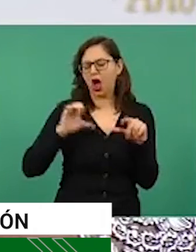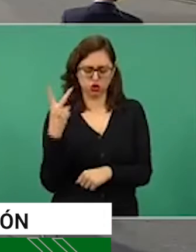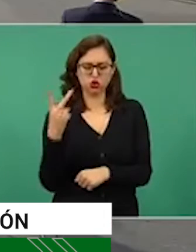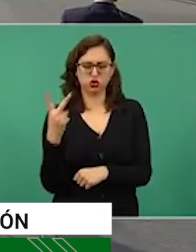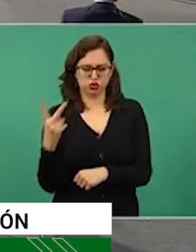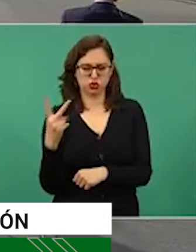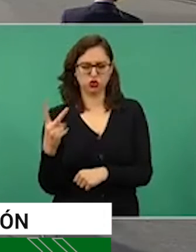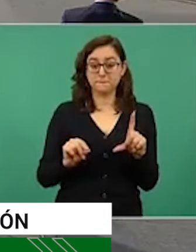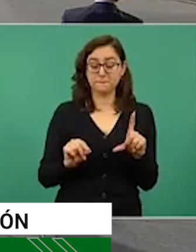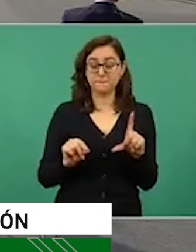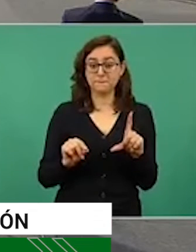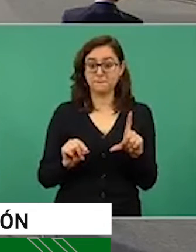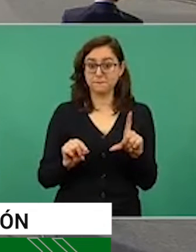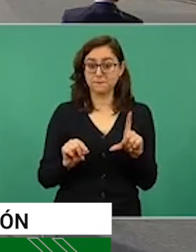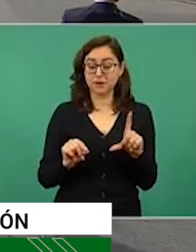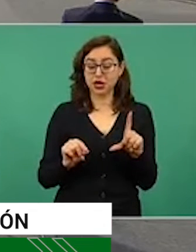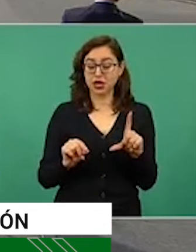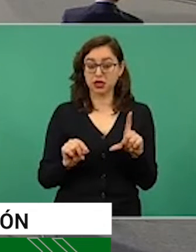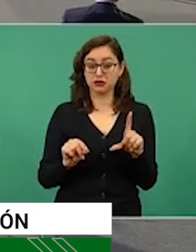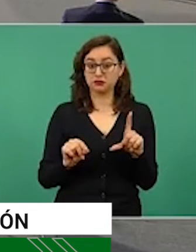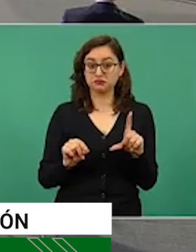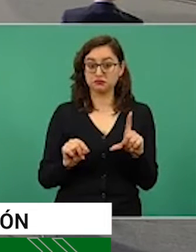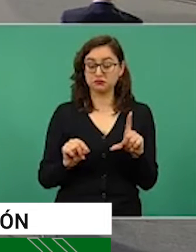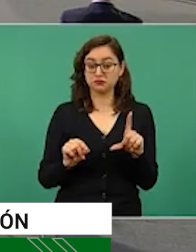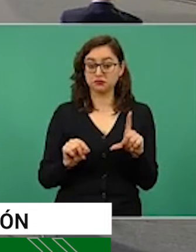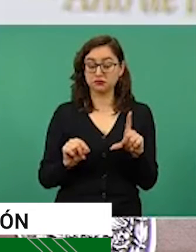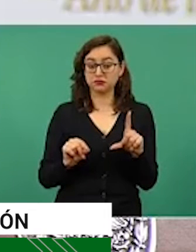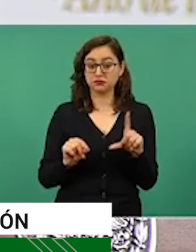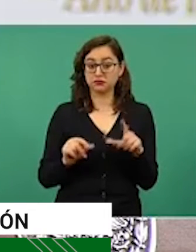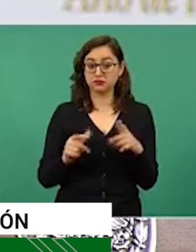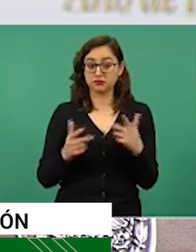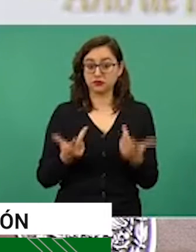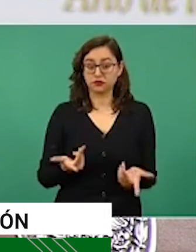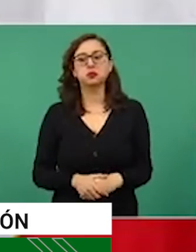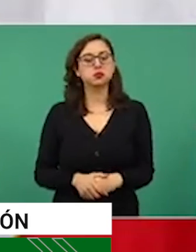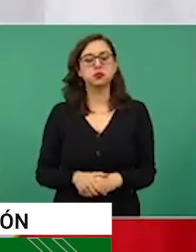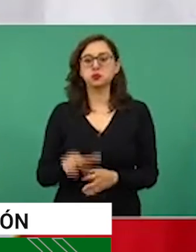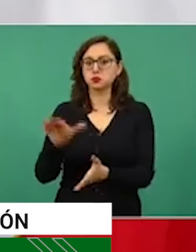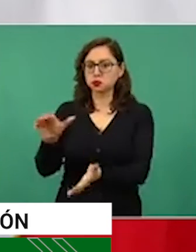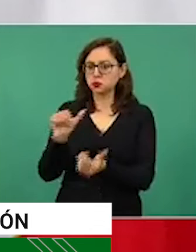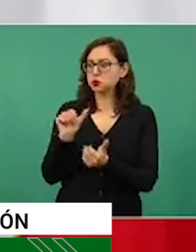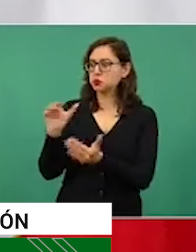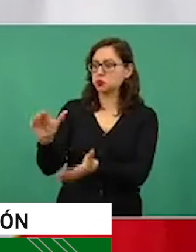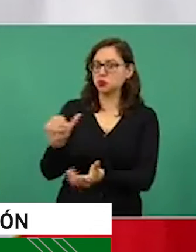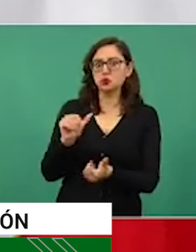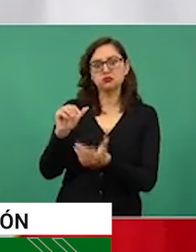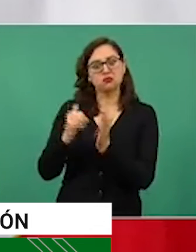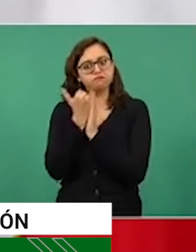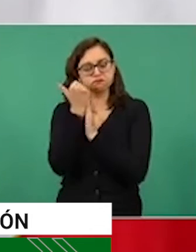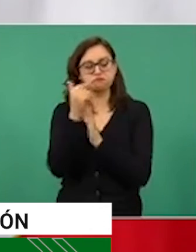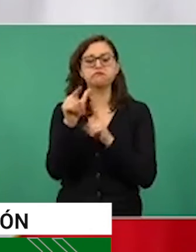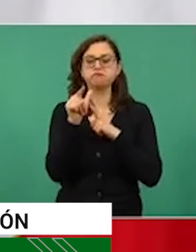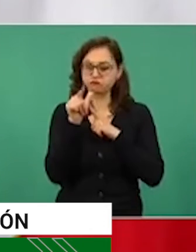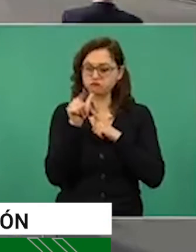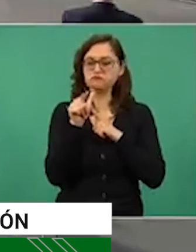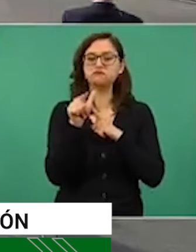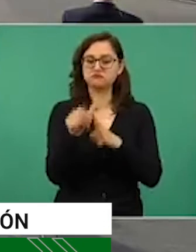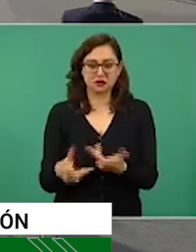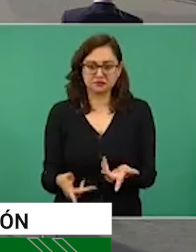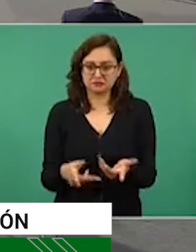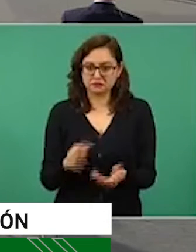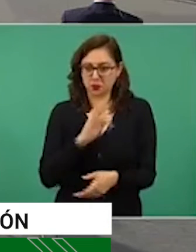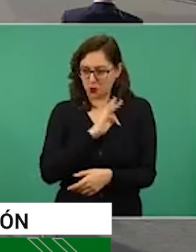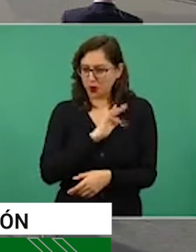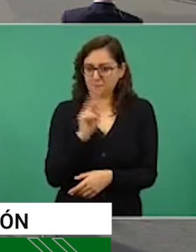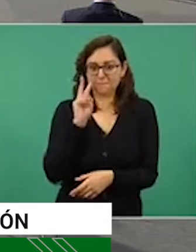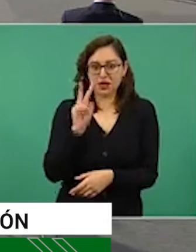que no redujo su recaudación, o sea, sus ingresos en términos reales